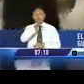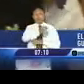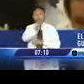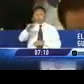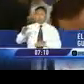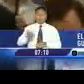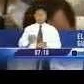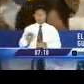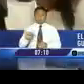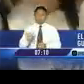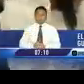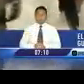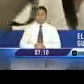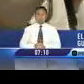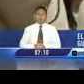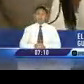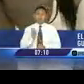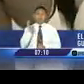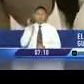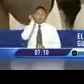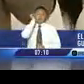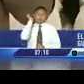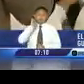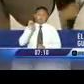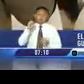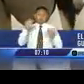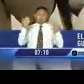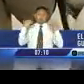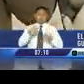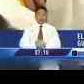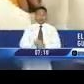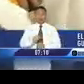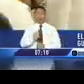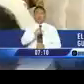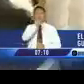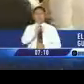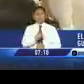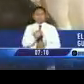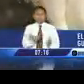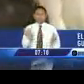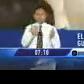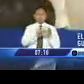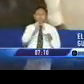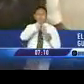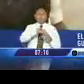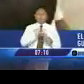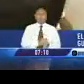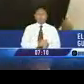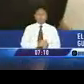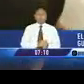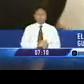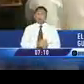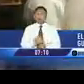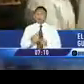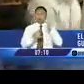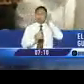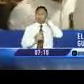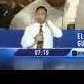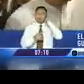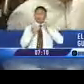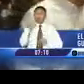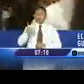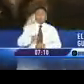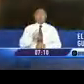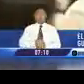de la provincia. Además de Viteri, en la urbe porteña hay otros rostros que van para la reelección, como Wilson Cañizares de Daule y Juan